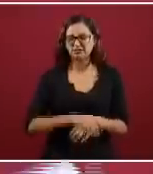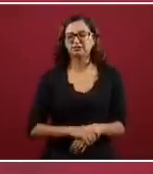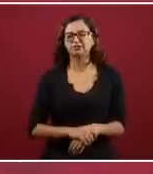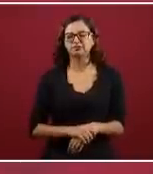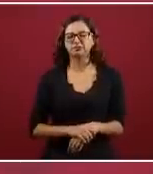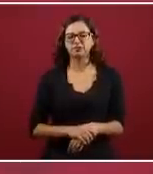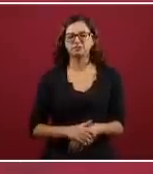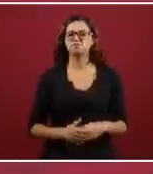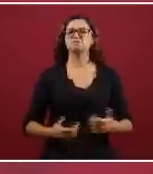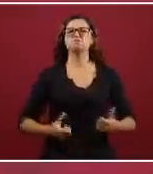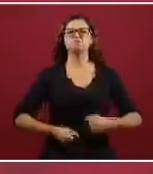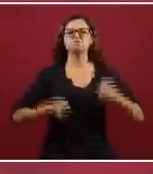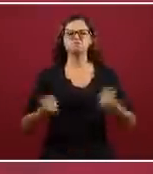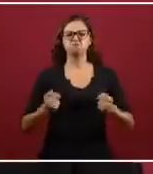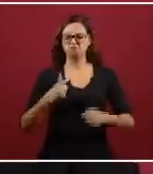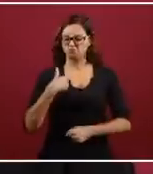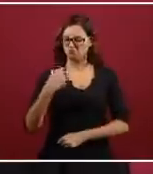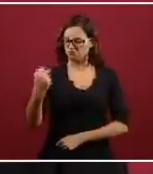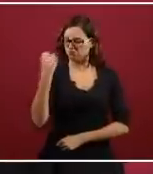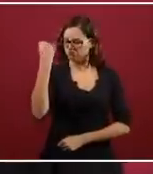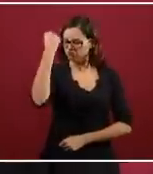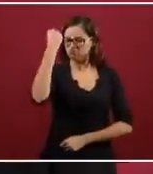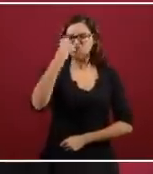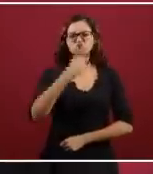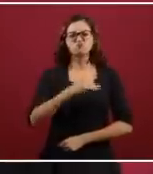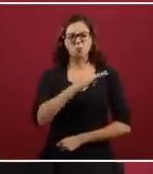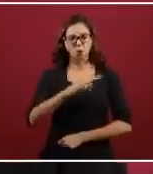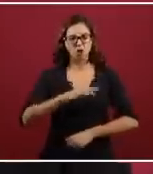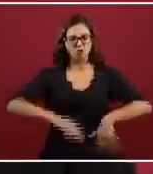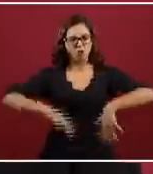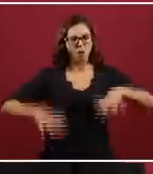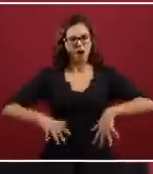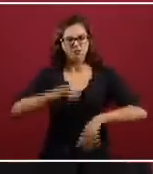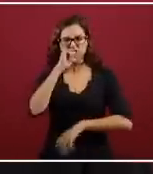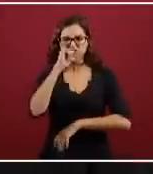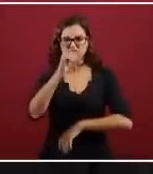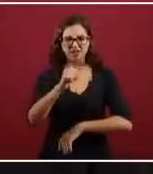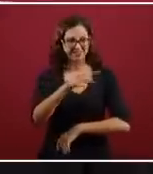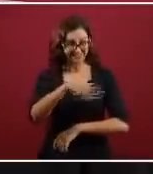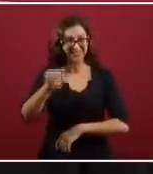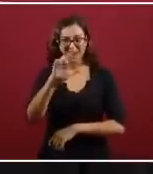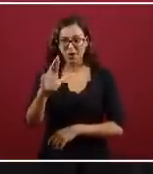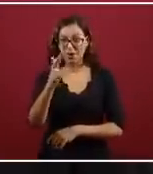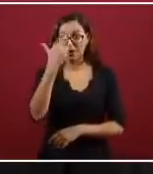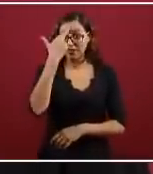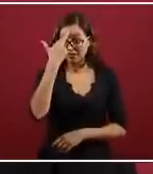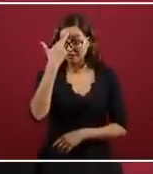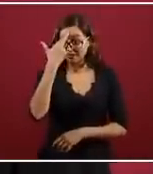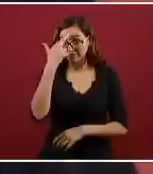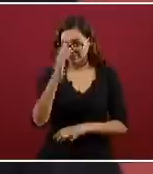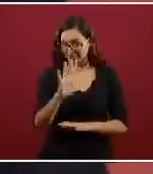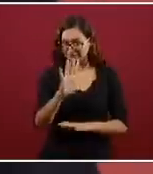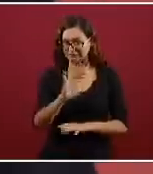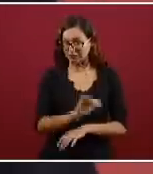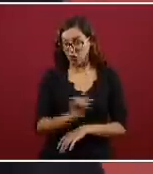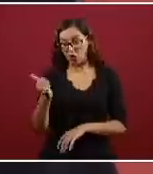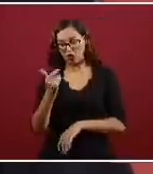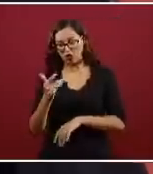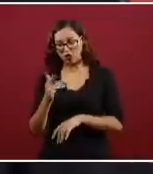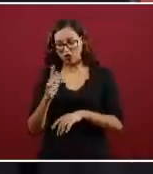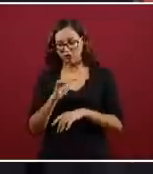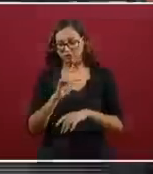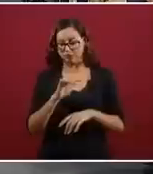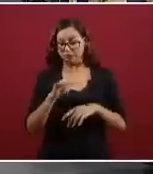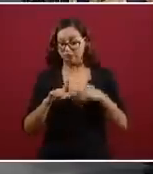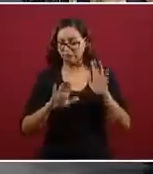a las cámaras, no me va a temblar la mano, ¿se acuerdan? Ya no digo lo otro, ¿no? Pero que se enojan